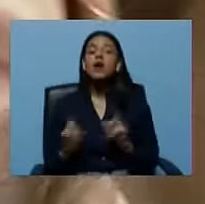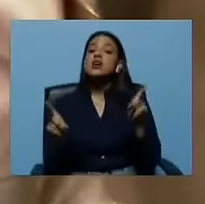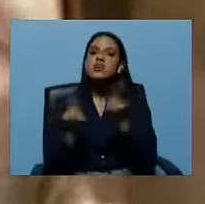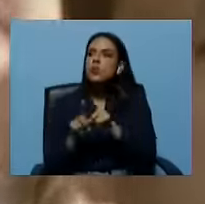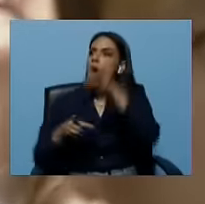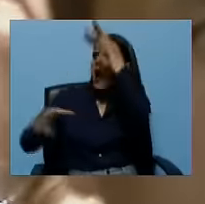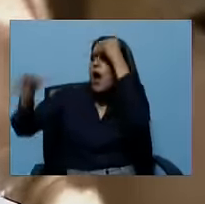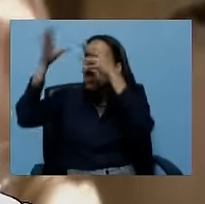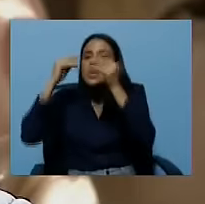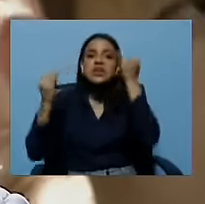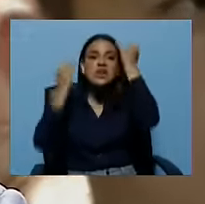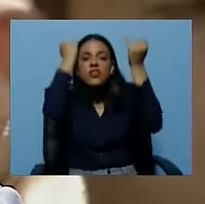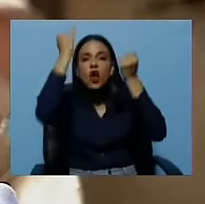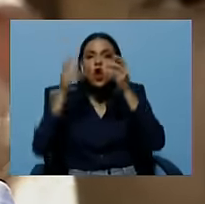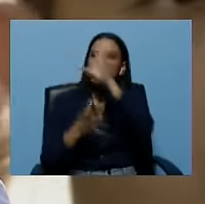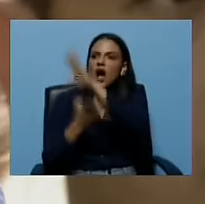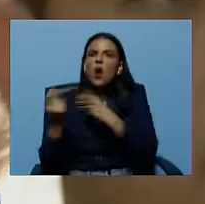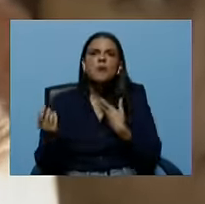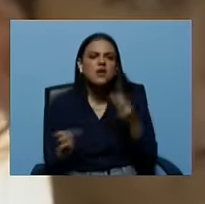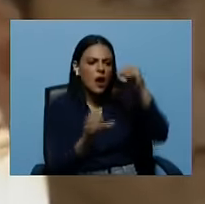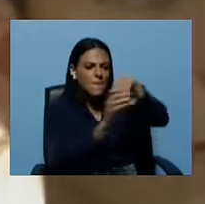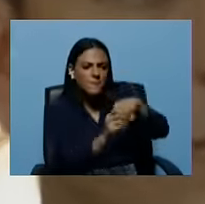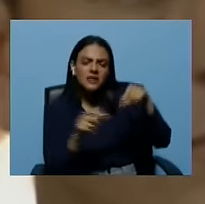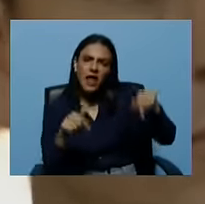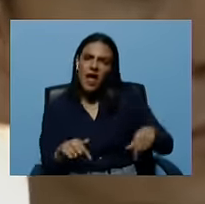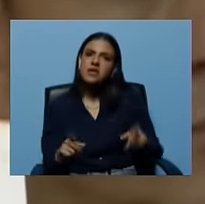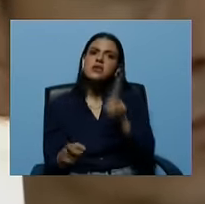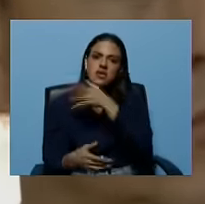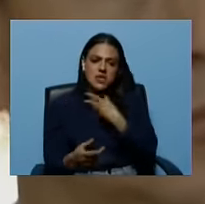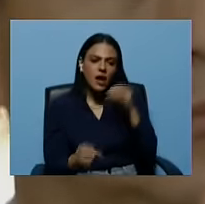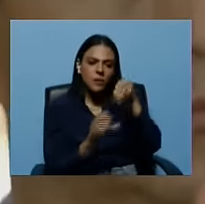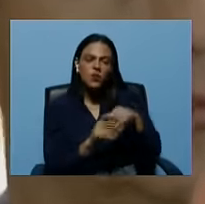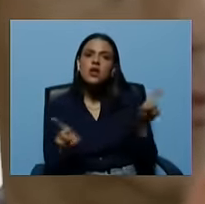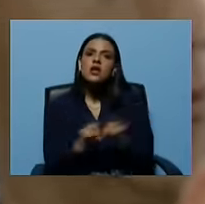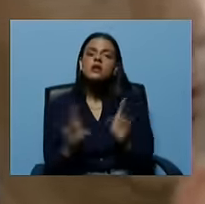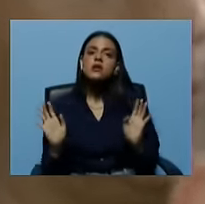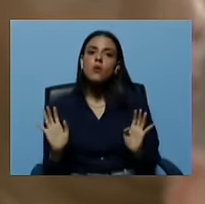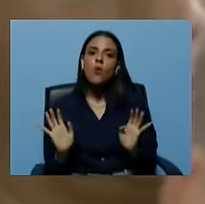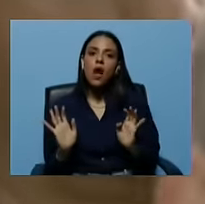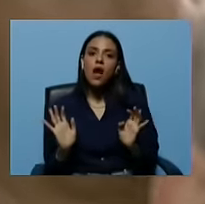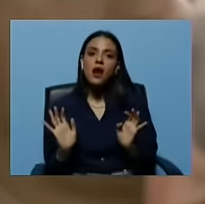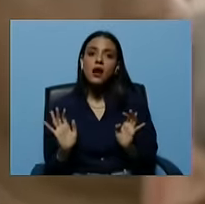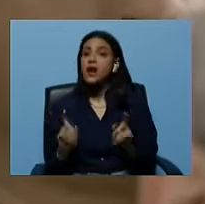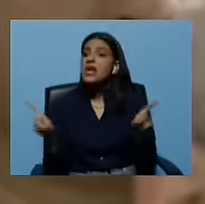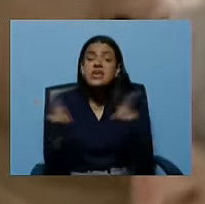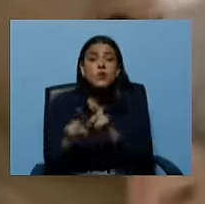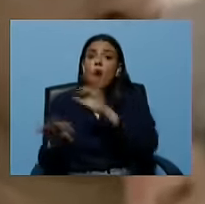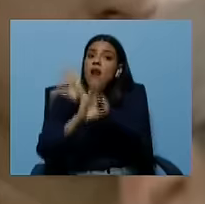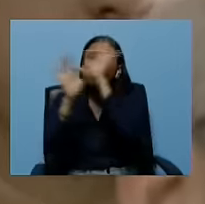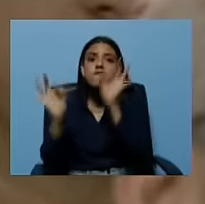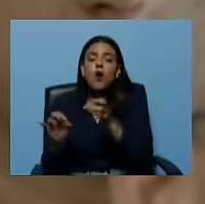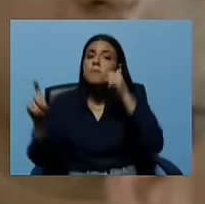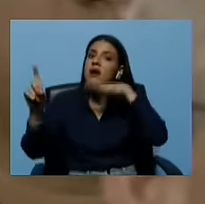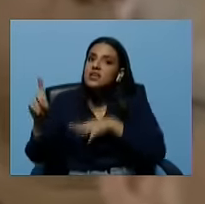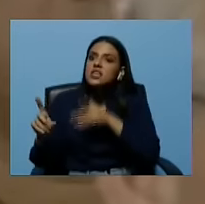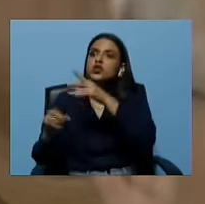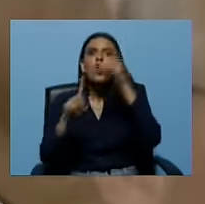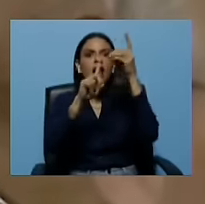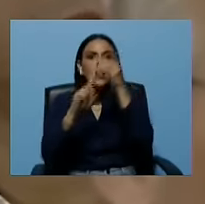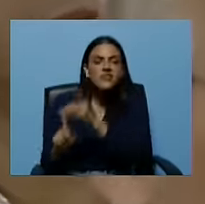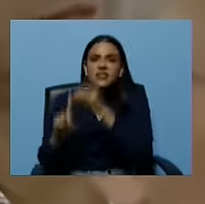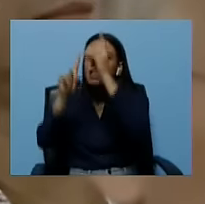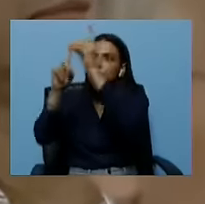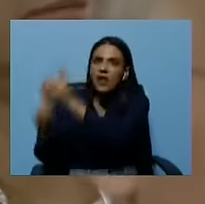Hitler, los franquistas, los pinochetistas. Lo mismo creyeron. Se creyeron por